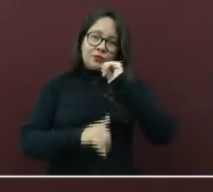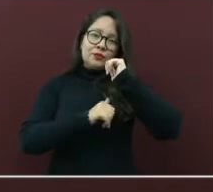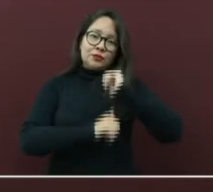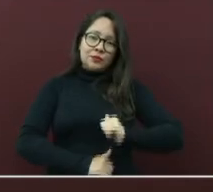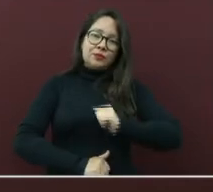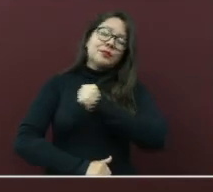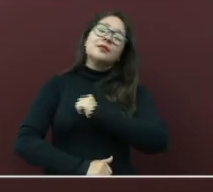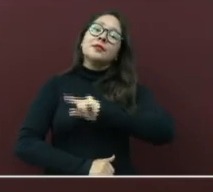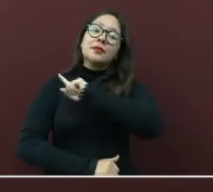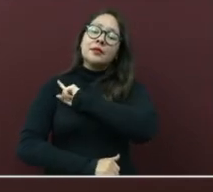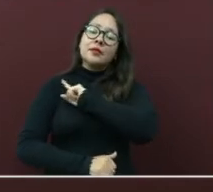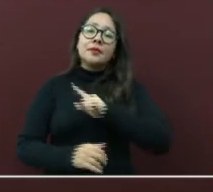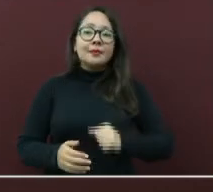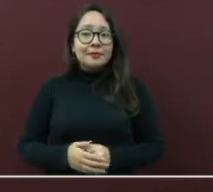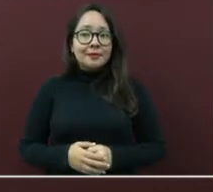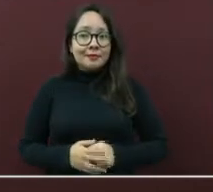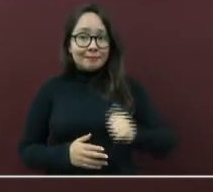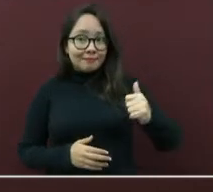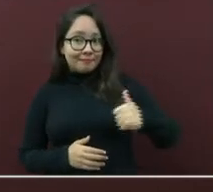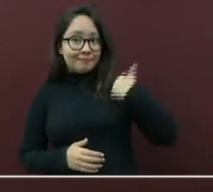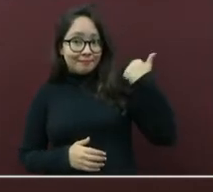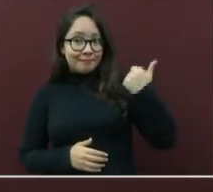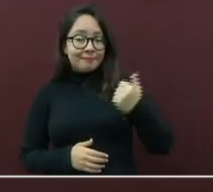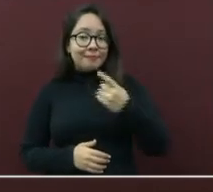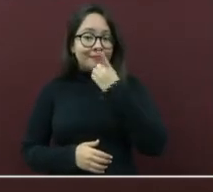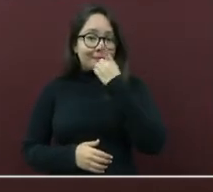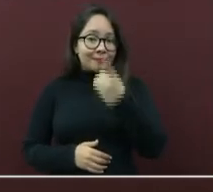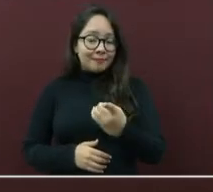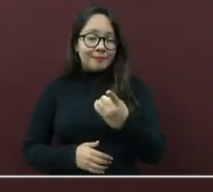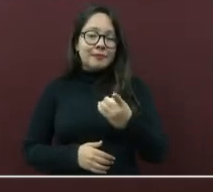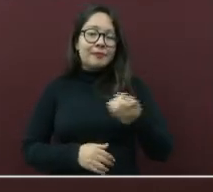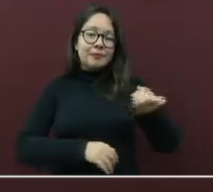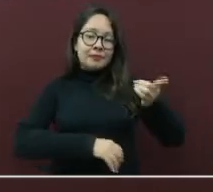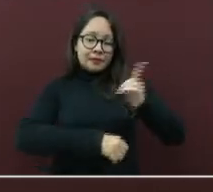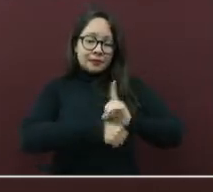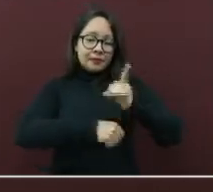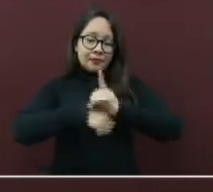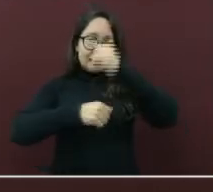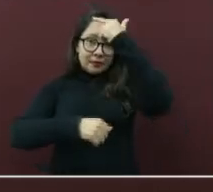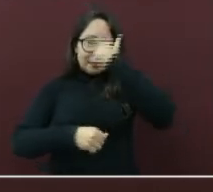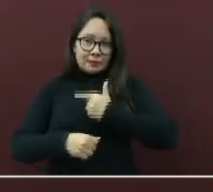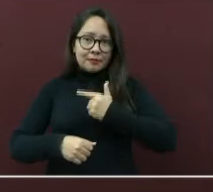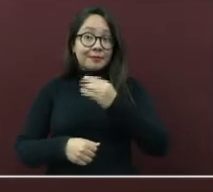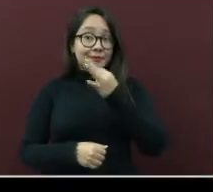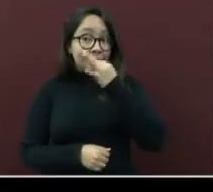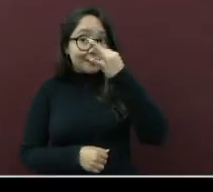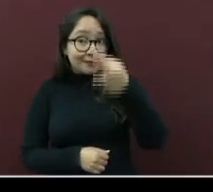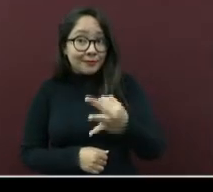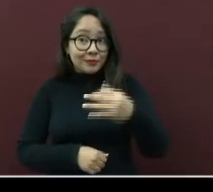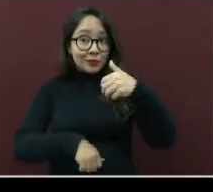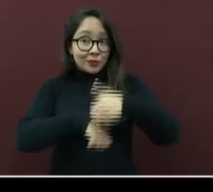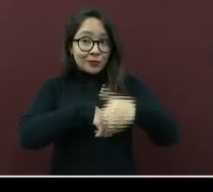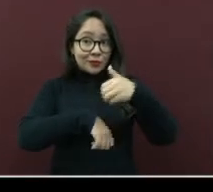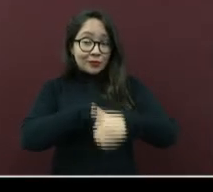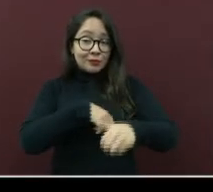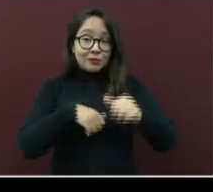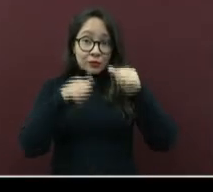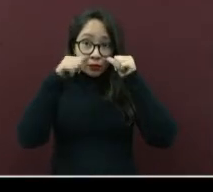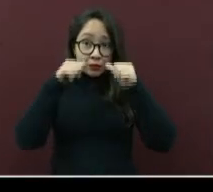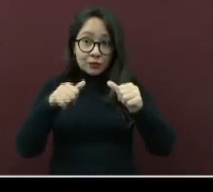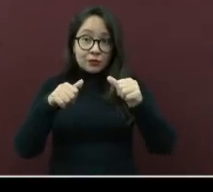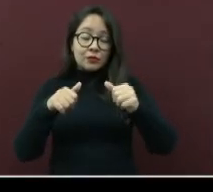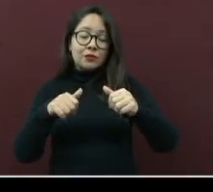sanitarias aprovecho como cada noche este espacio para recordarles el número de atención el